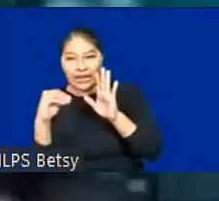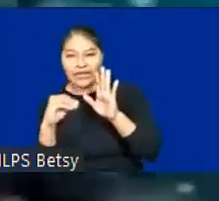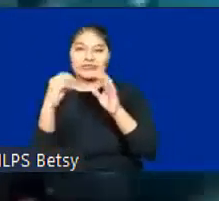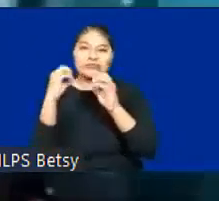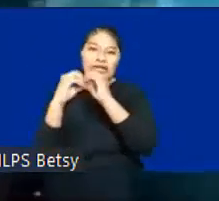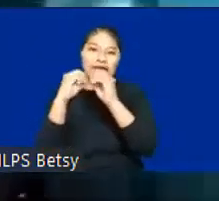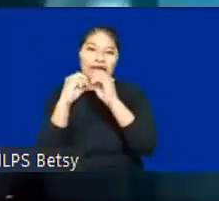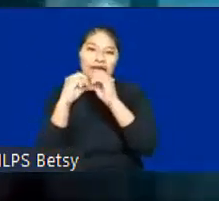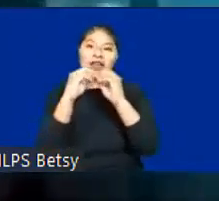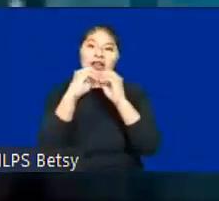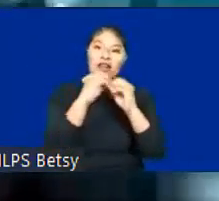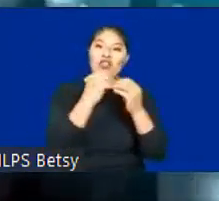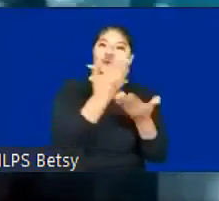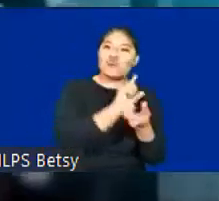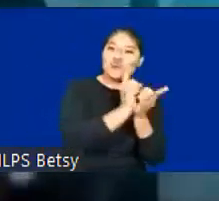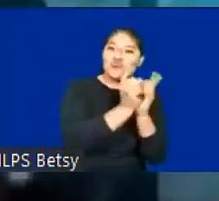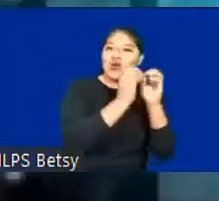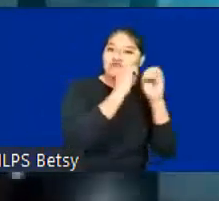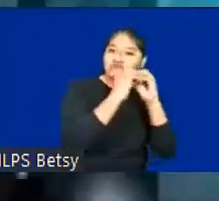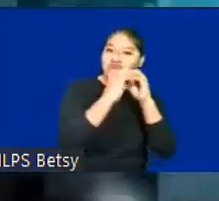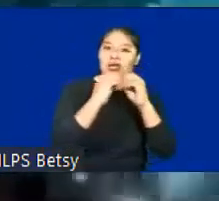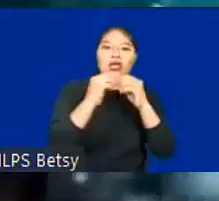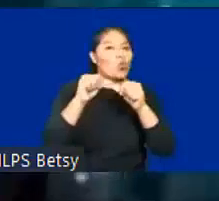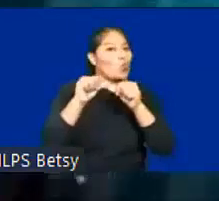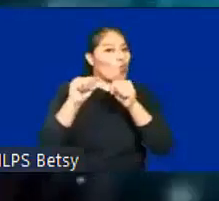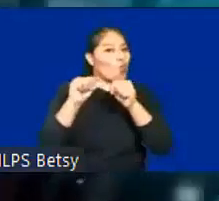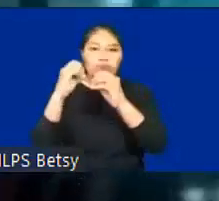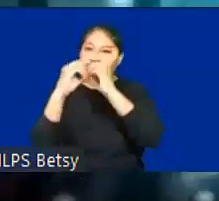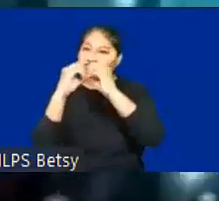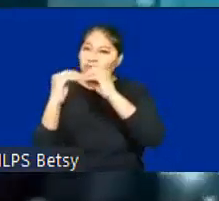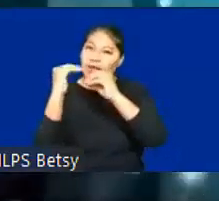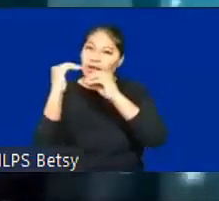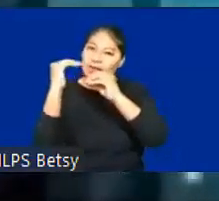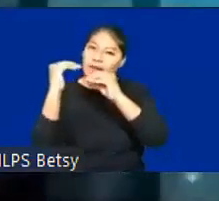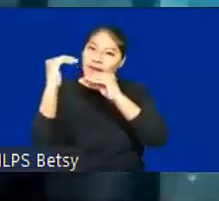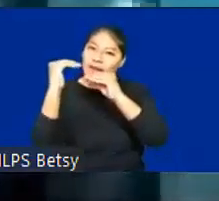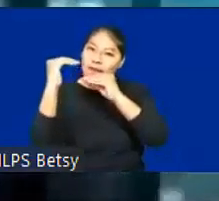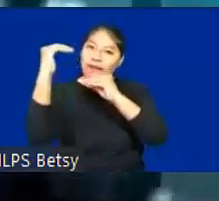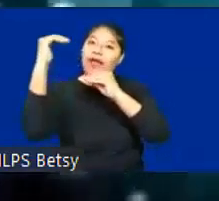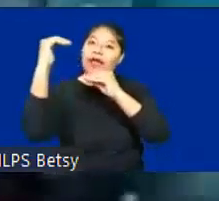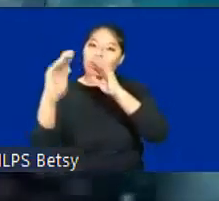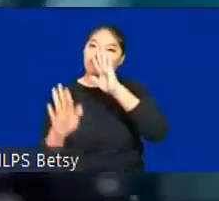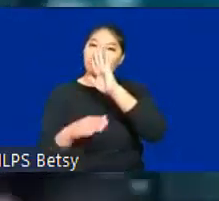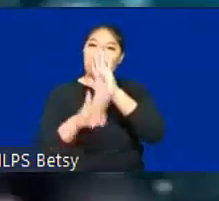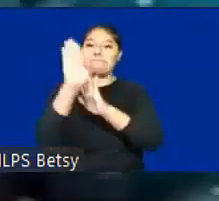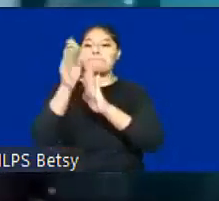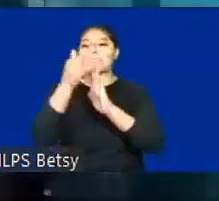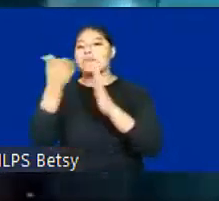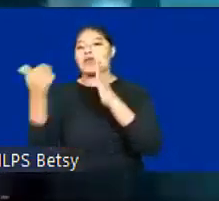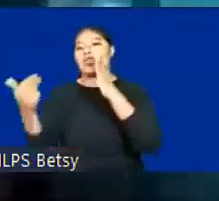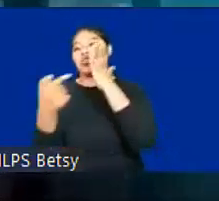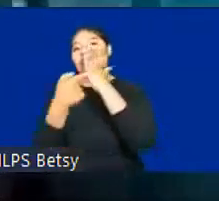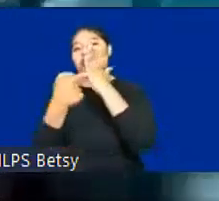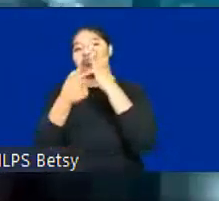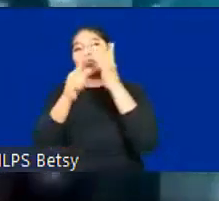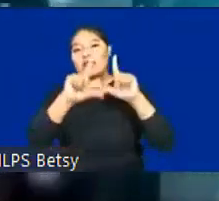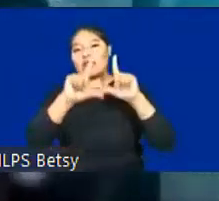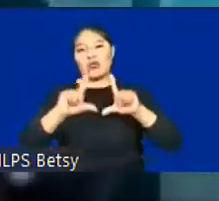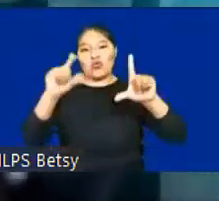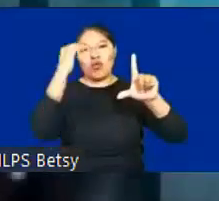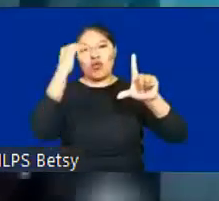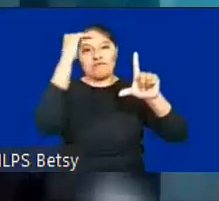ido desarrollando y se vienen desarrollando, y vamos a seguir en esa línea para ir incrementando ese porcentaje, de tal forma de